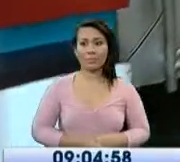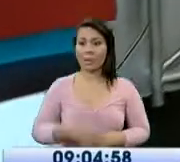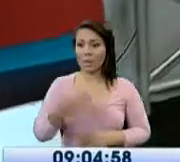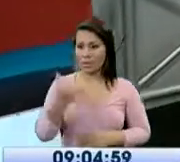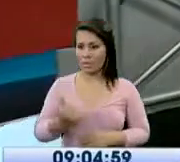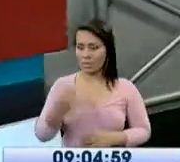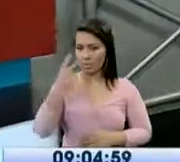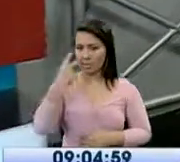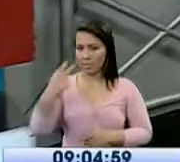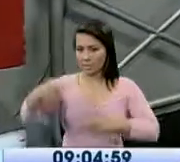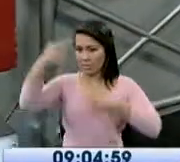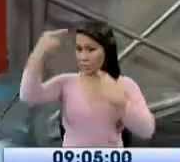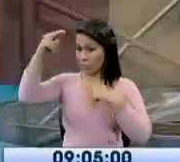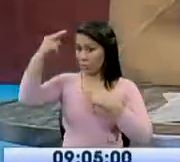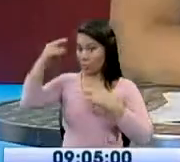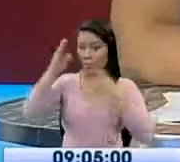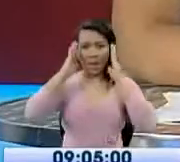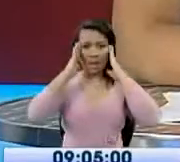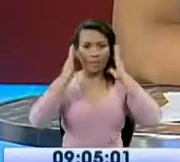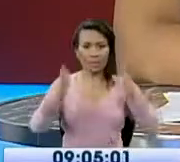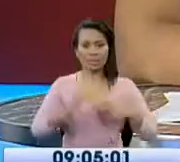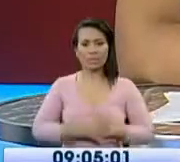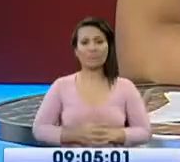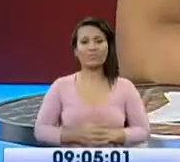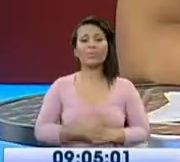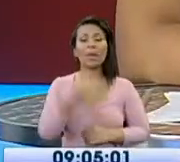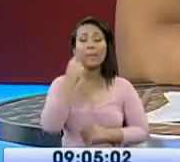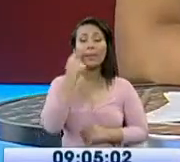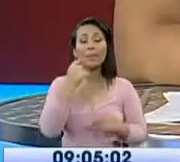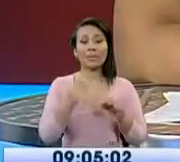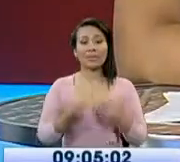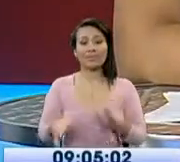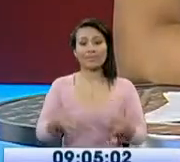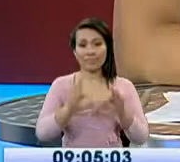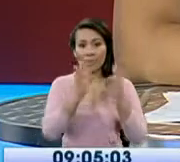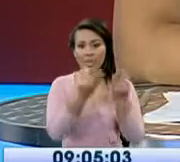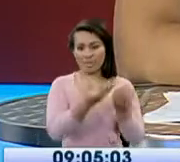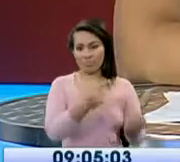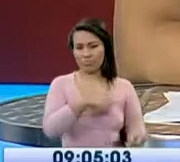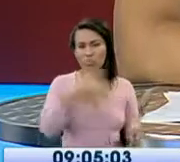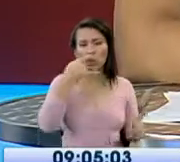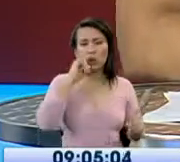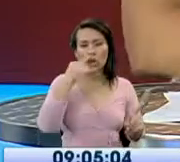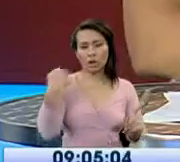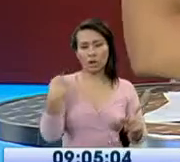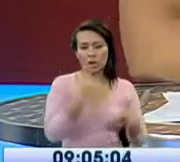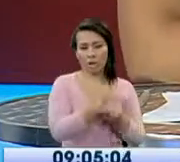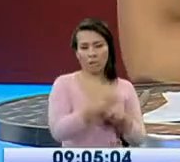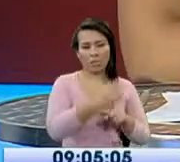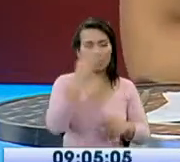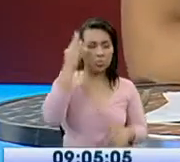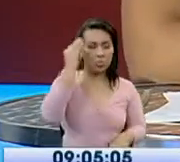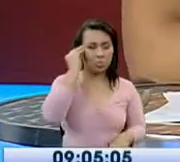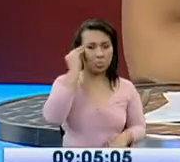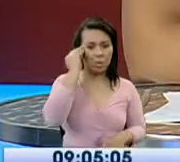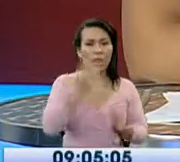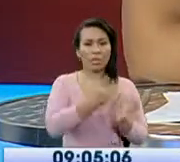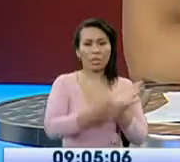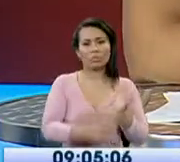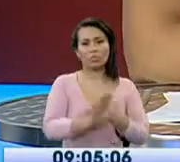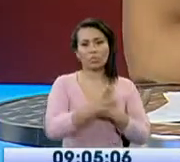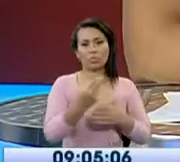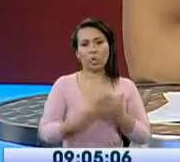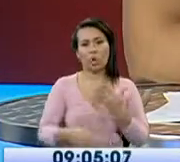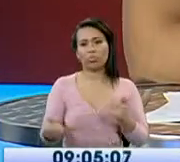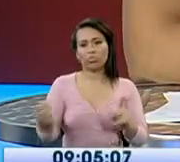Ahora vamos a esta información. Presten mucha atención. Los padres de un menor de edad que presenta discapacidad intelectual denuncian que su hijo